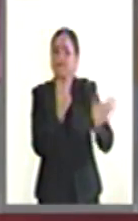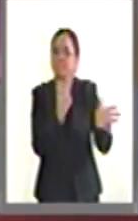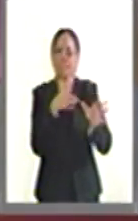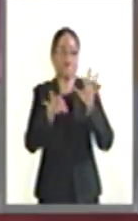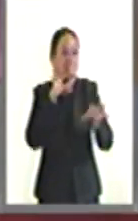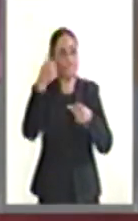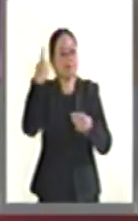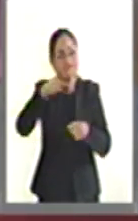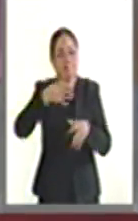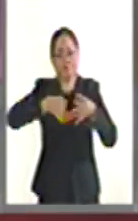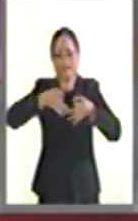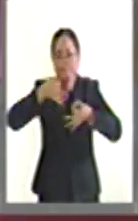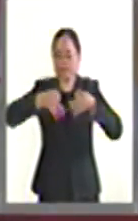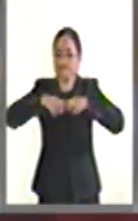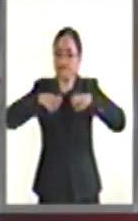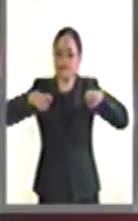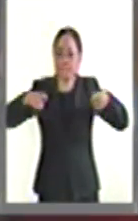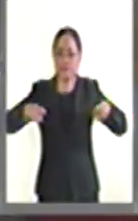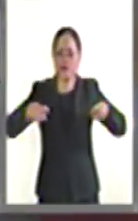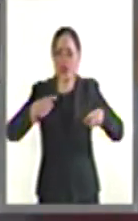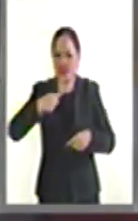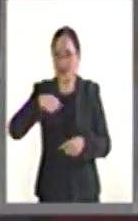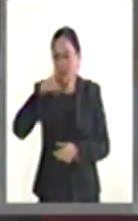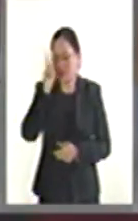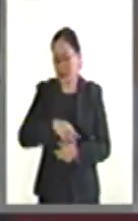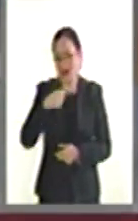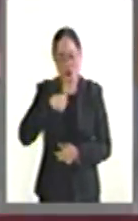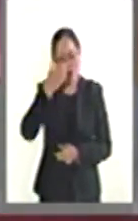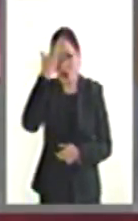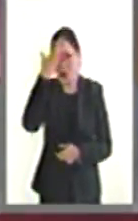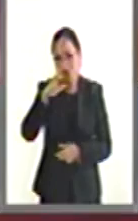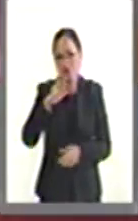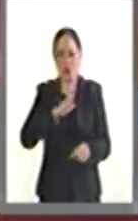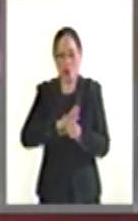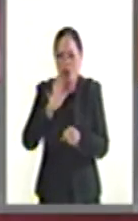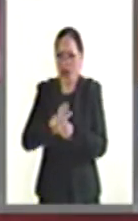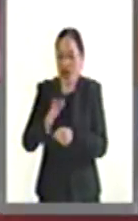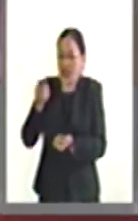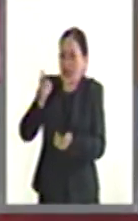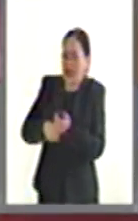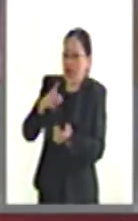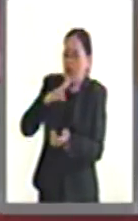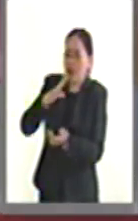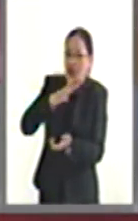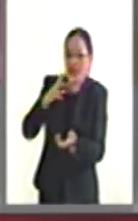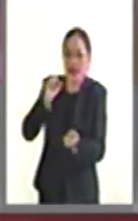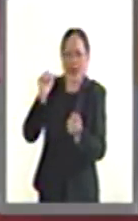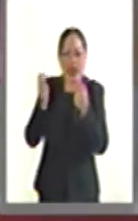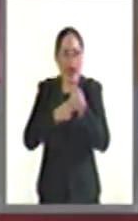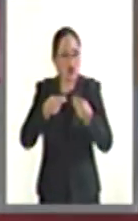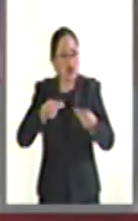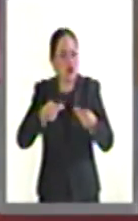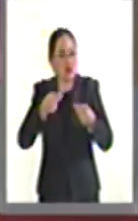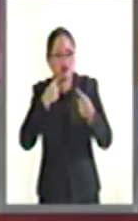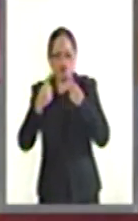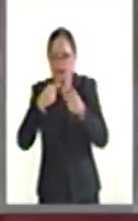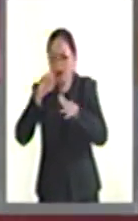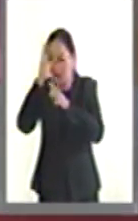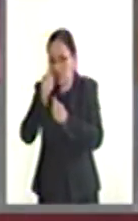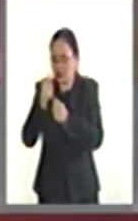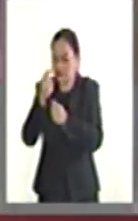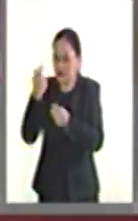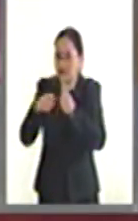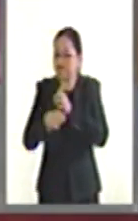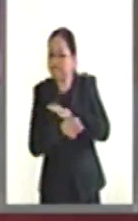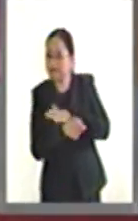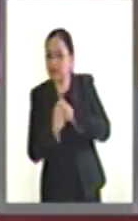magistrados. Desconozco qué negociaciones políticas, acuerdos y pagos de favores se